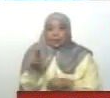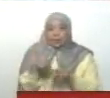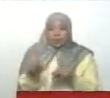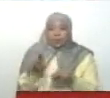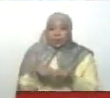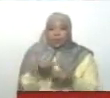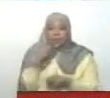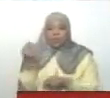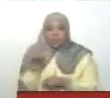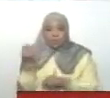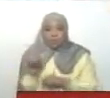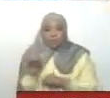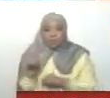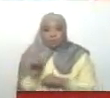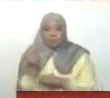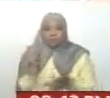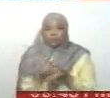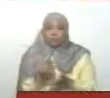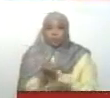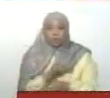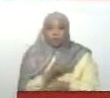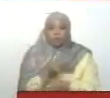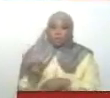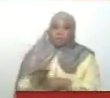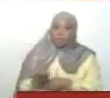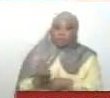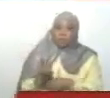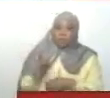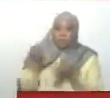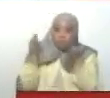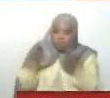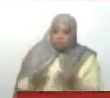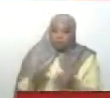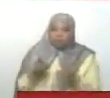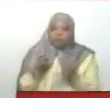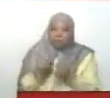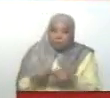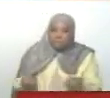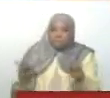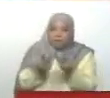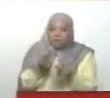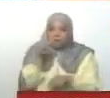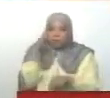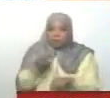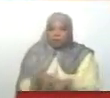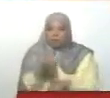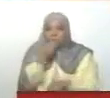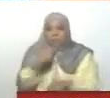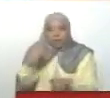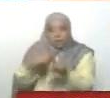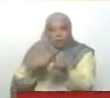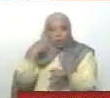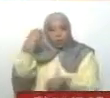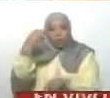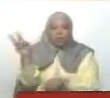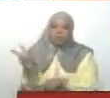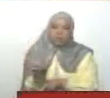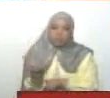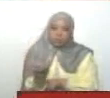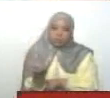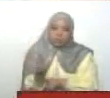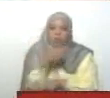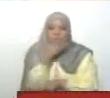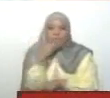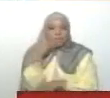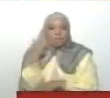niños, niñas, jóvenes, tengan una identidad venezolana fuerte, valores verdaderos, bien positivos de la venezolanidad.